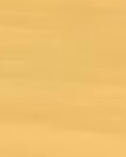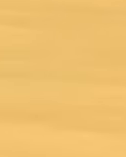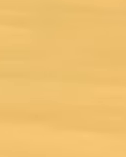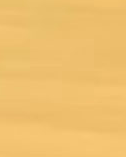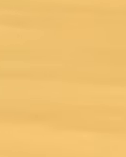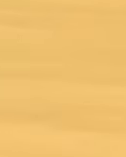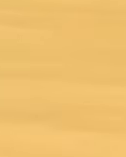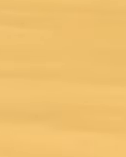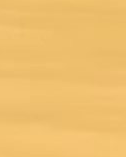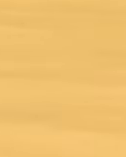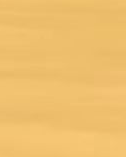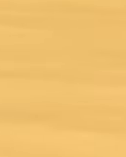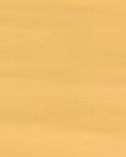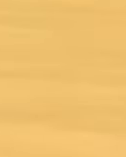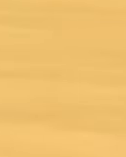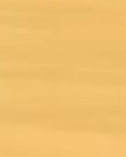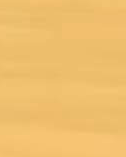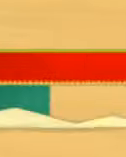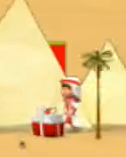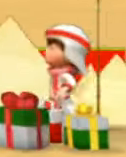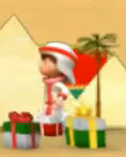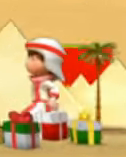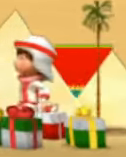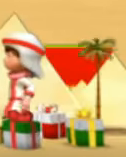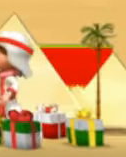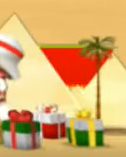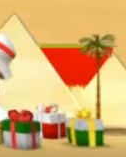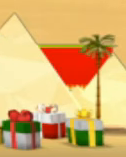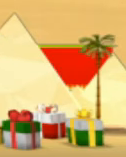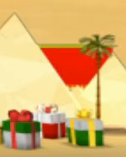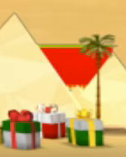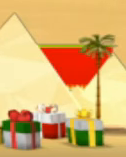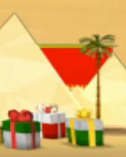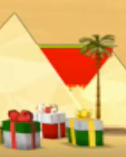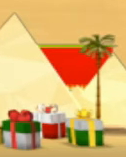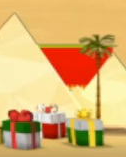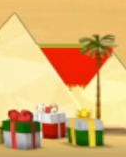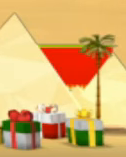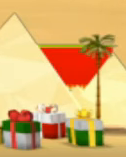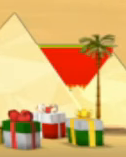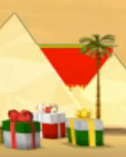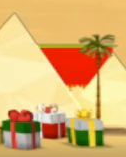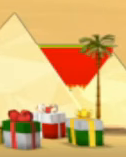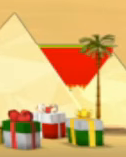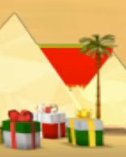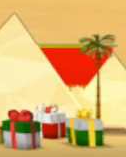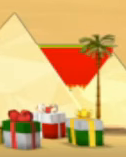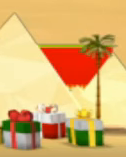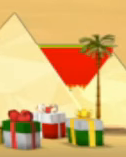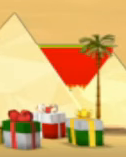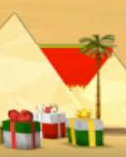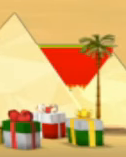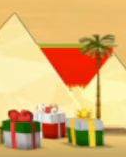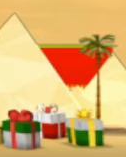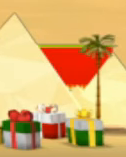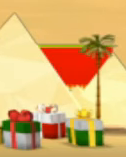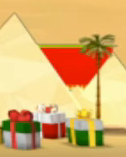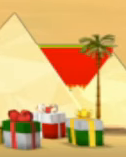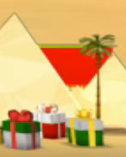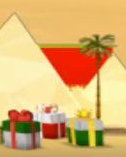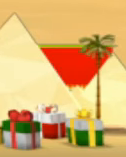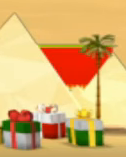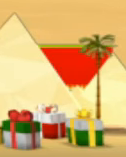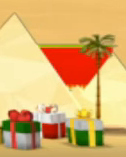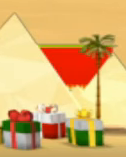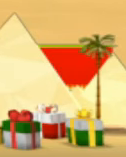casa. Así de fácil. Ahí van a encontrar varios modelos a elegir. 2, 3 y 4 recámaras, porque hay familias que necesitan